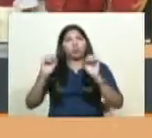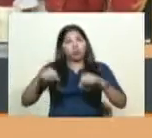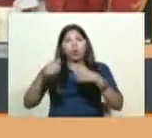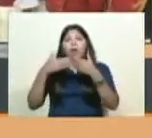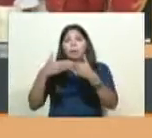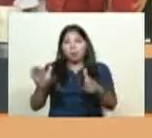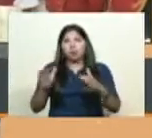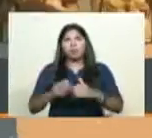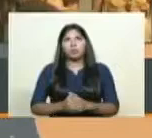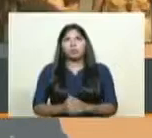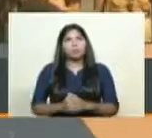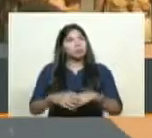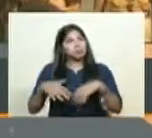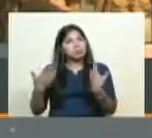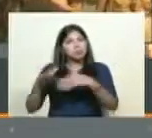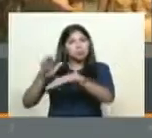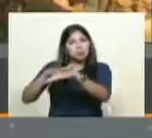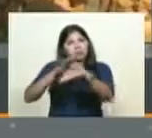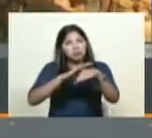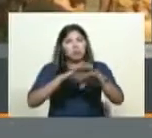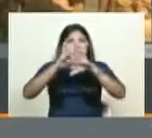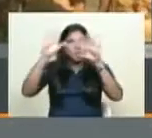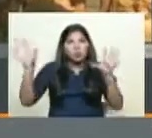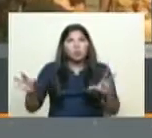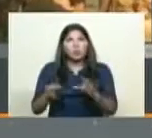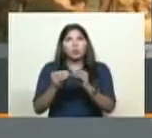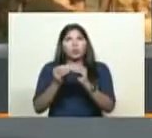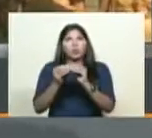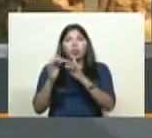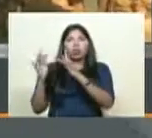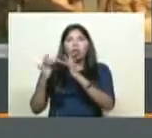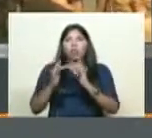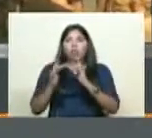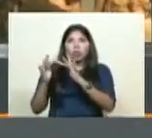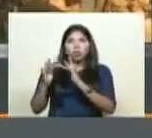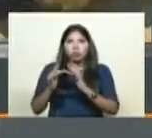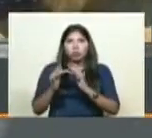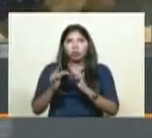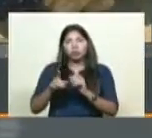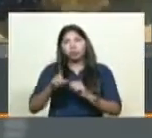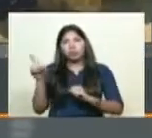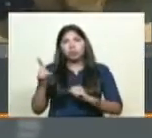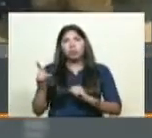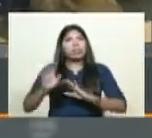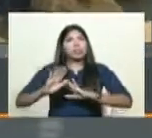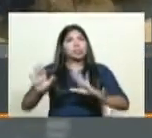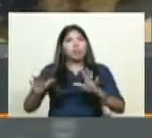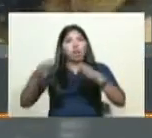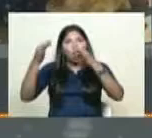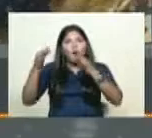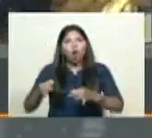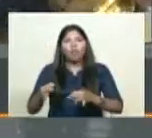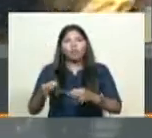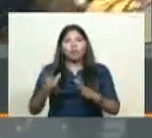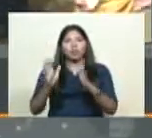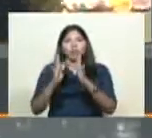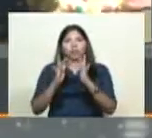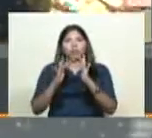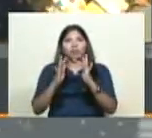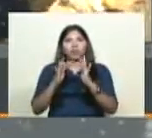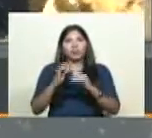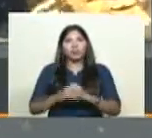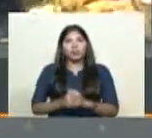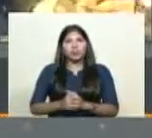esto quiero despedirme y darle el pase a la compañera para que el teleférico Mucumbarí reciba nuestra señal.